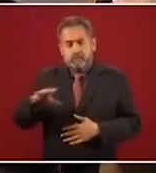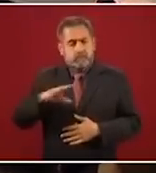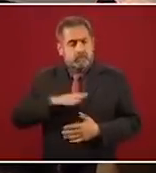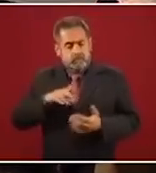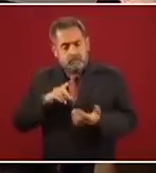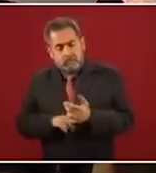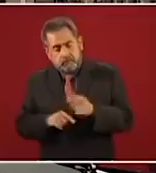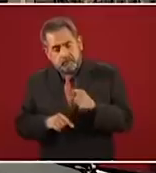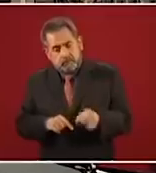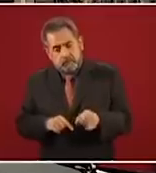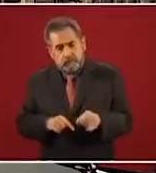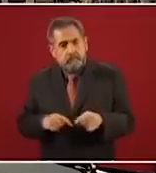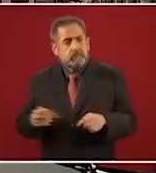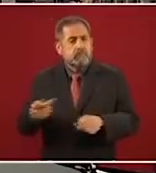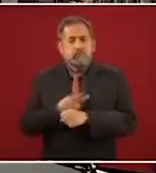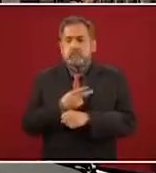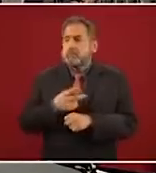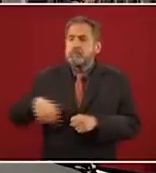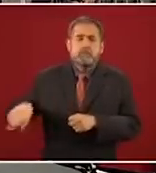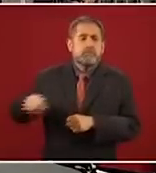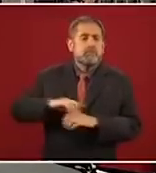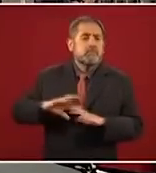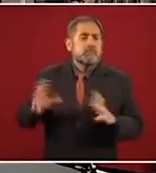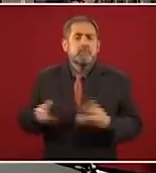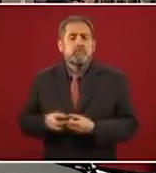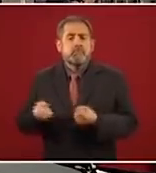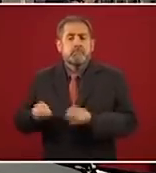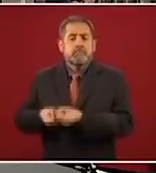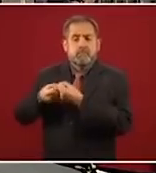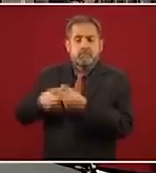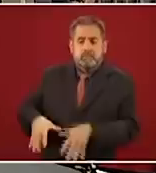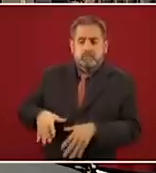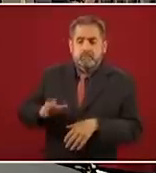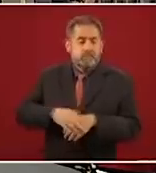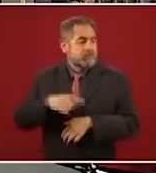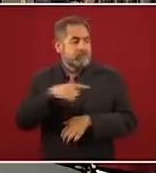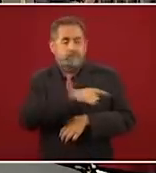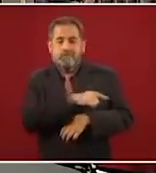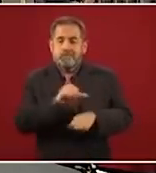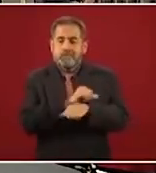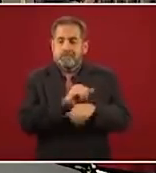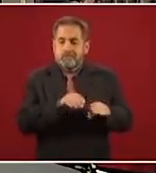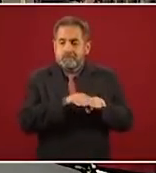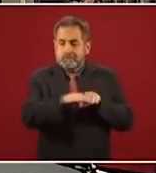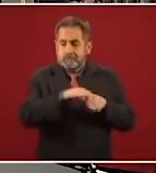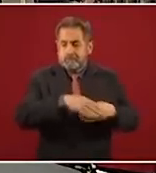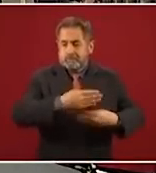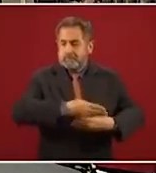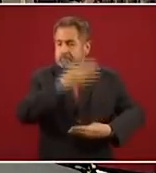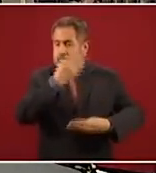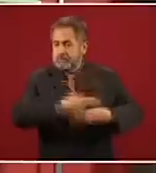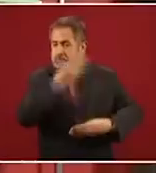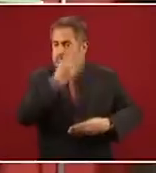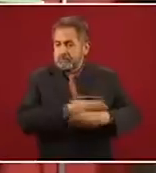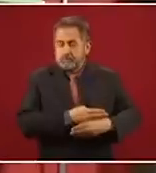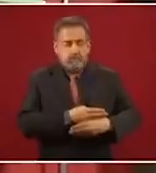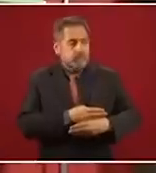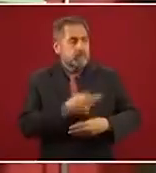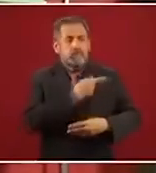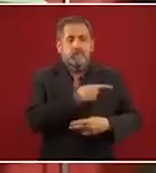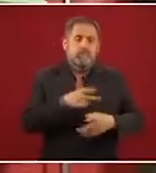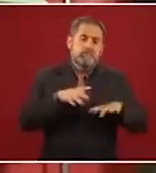pérdida que tuvo el erario por la toma de casetas, y también en Sonora, ¿qué va a hacer el